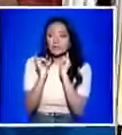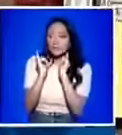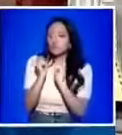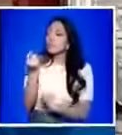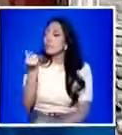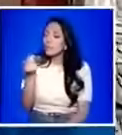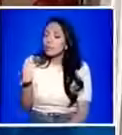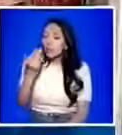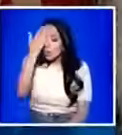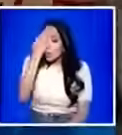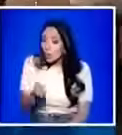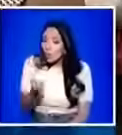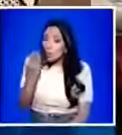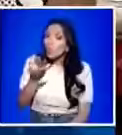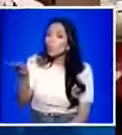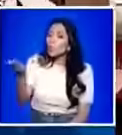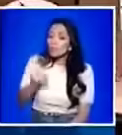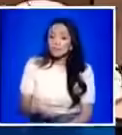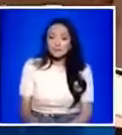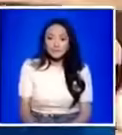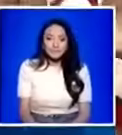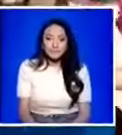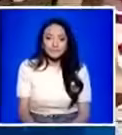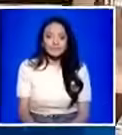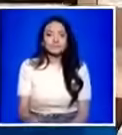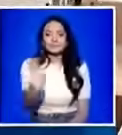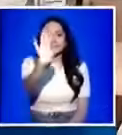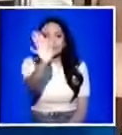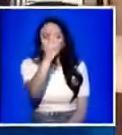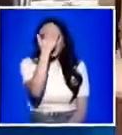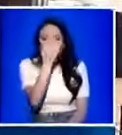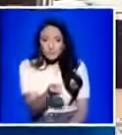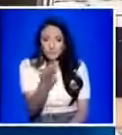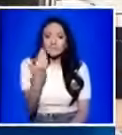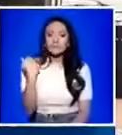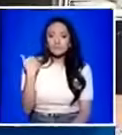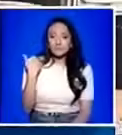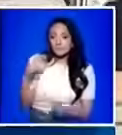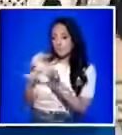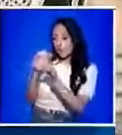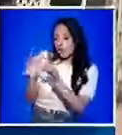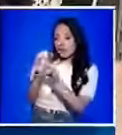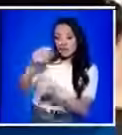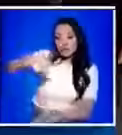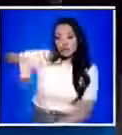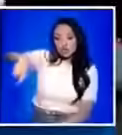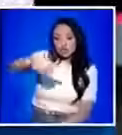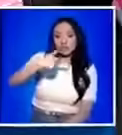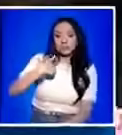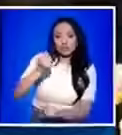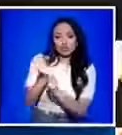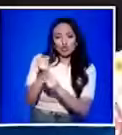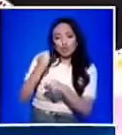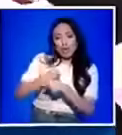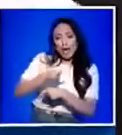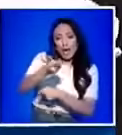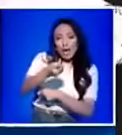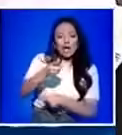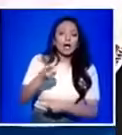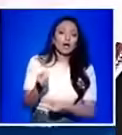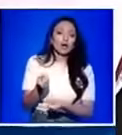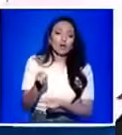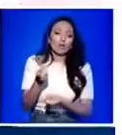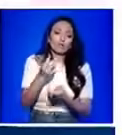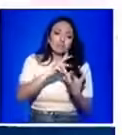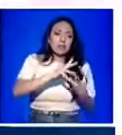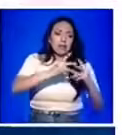tenemos por acá, mi vecina. Muy buenos días. Adelante. Muy buenos días. Tenemos confecciones Jet, que elaboramos lo que es artículos de